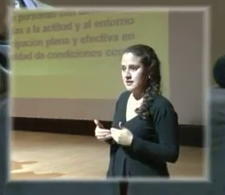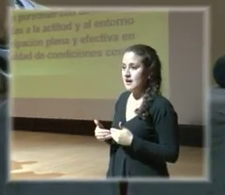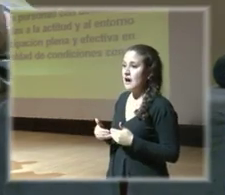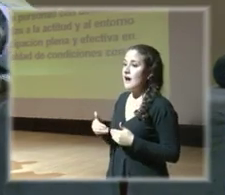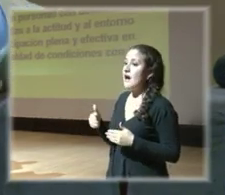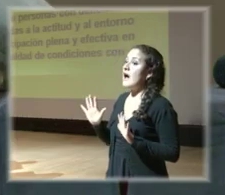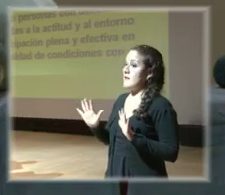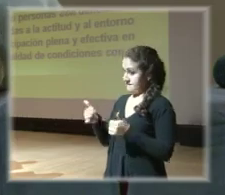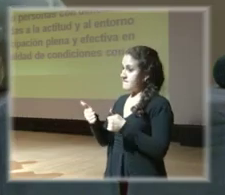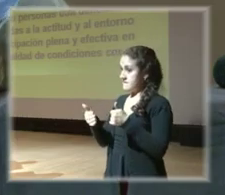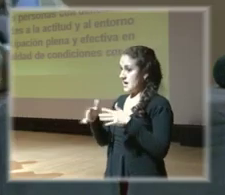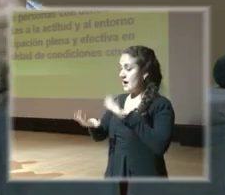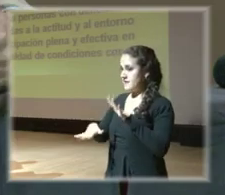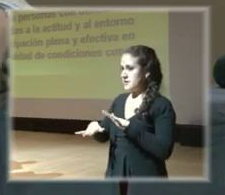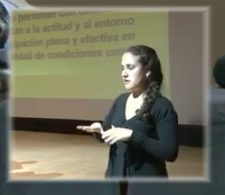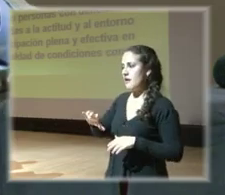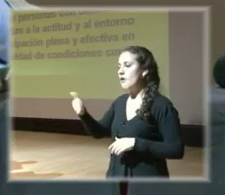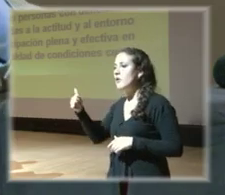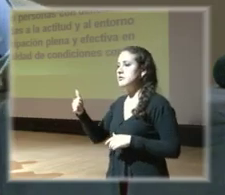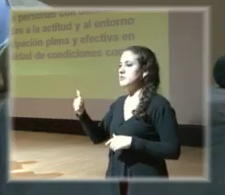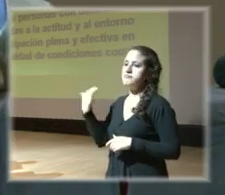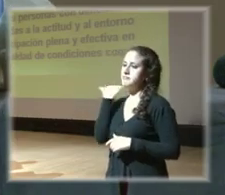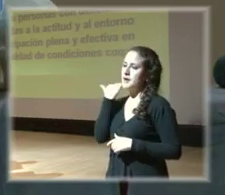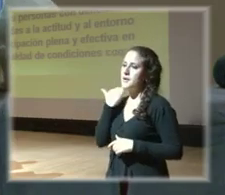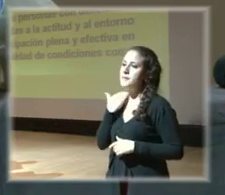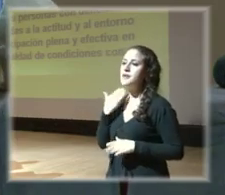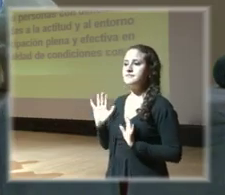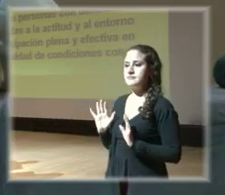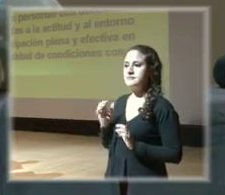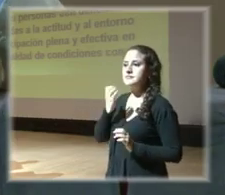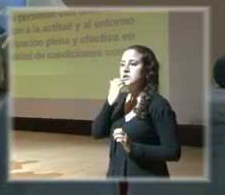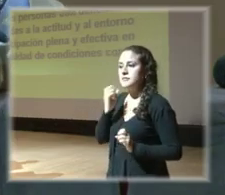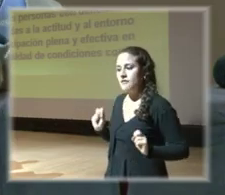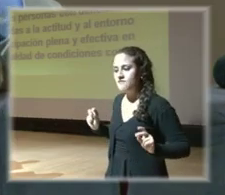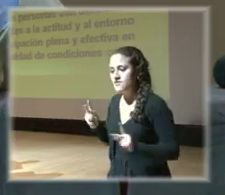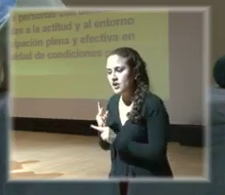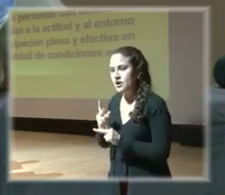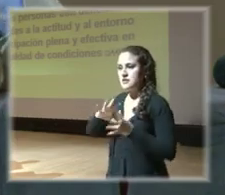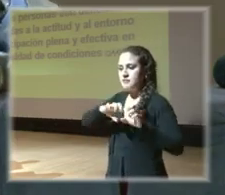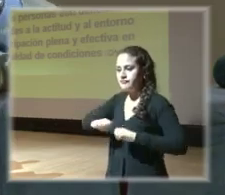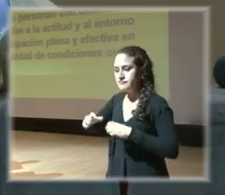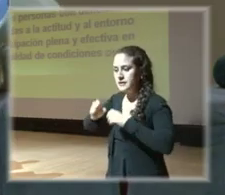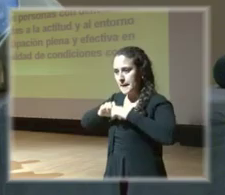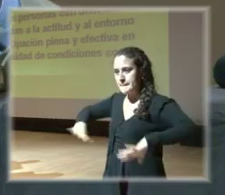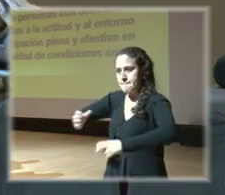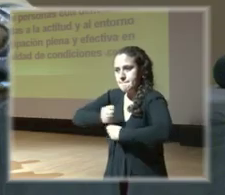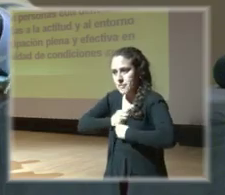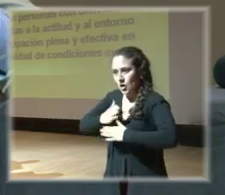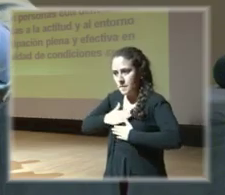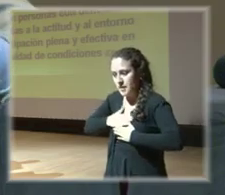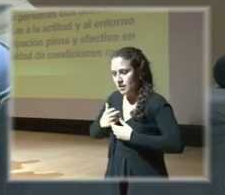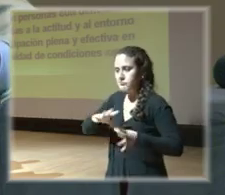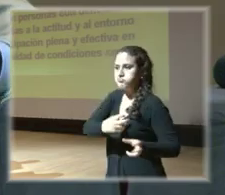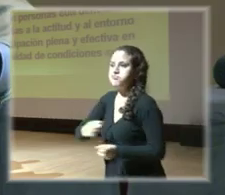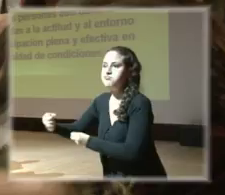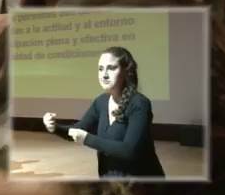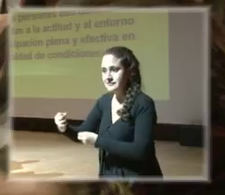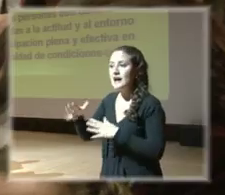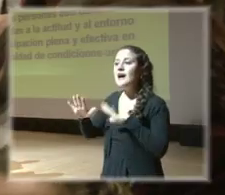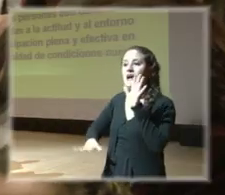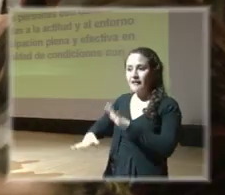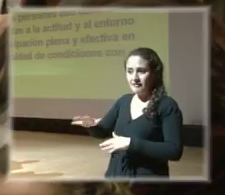todo lo contrario. Temas, por ejemplo, de herencia, temas de propiedad, de venta de propiedades, de renta de propiedades, pues